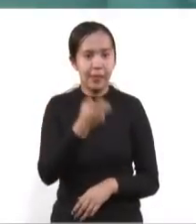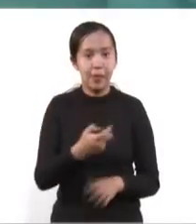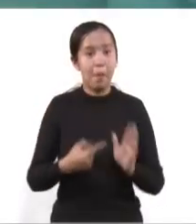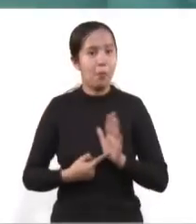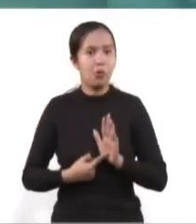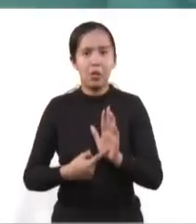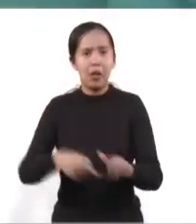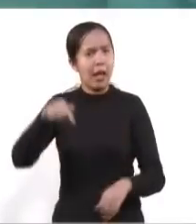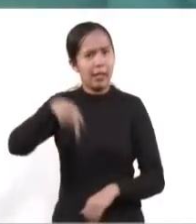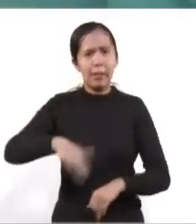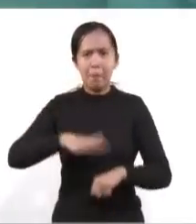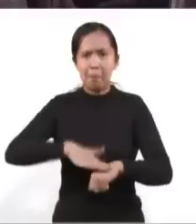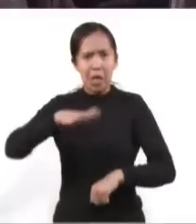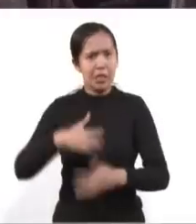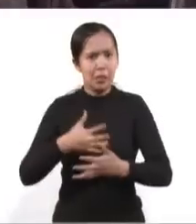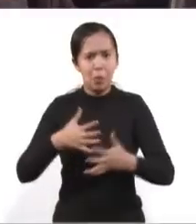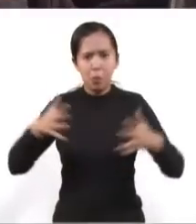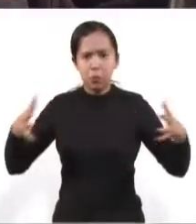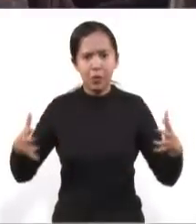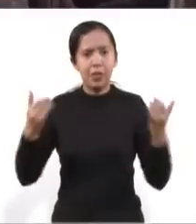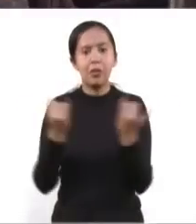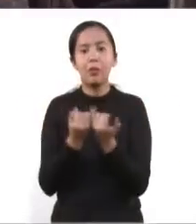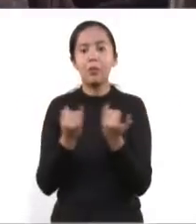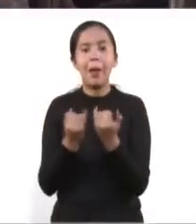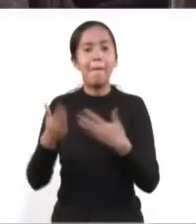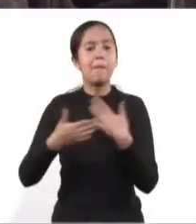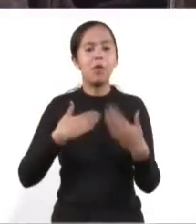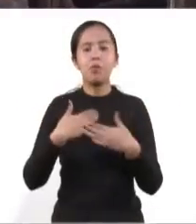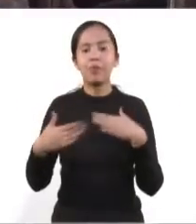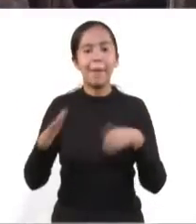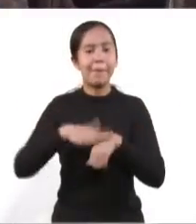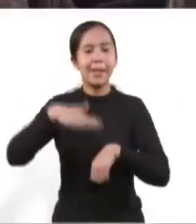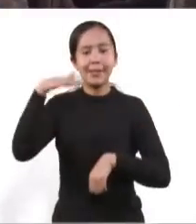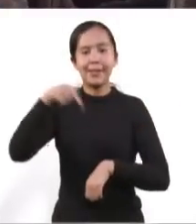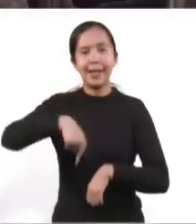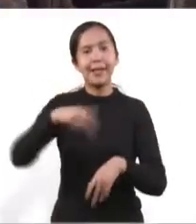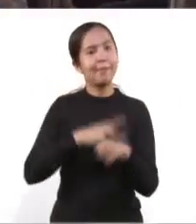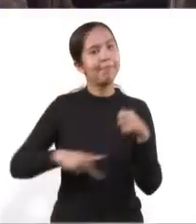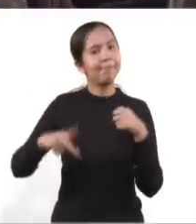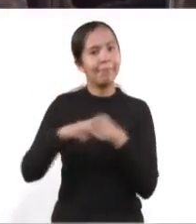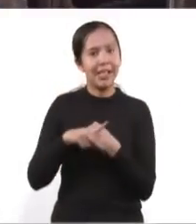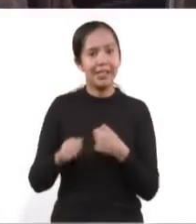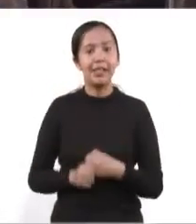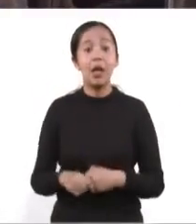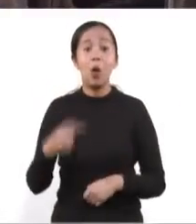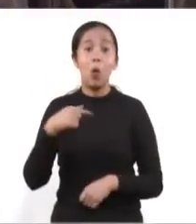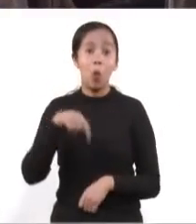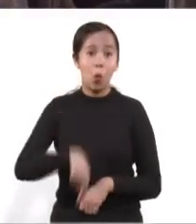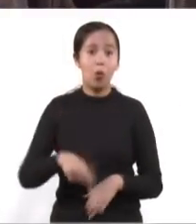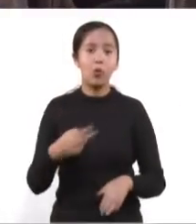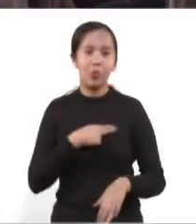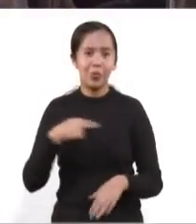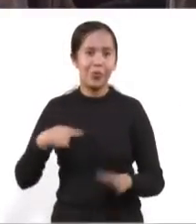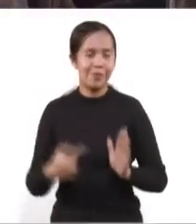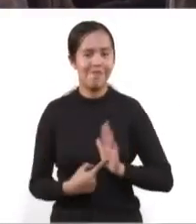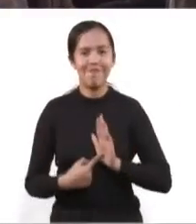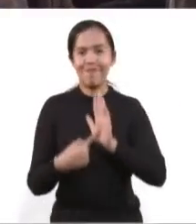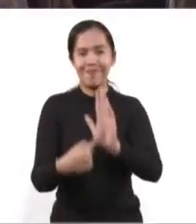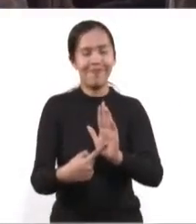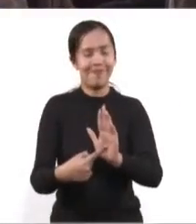más grande y más moderna del país en su tipo y que hoy nos satisface presentar a todos